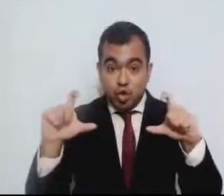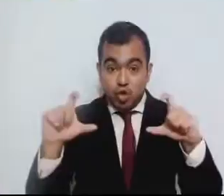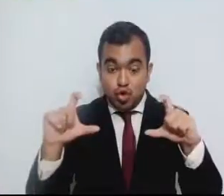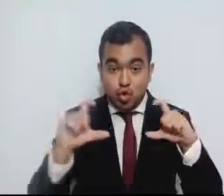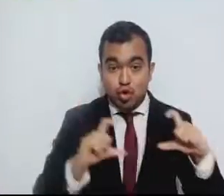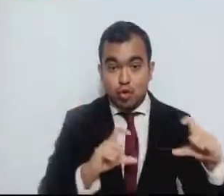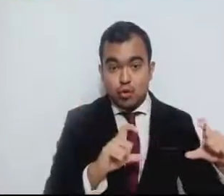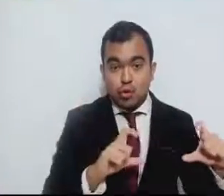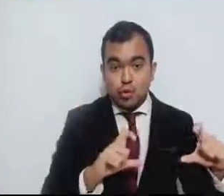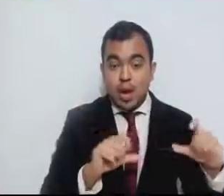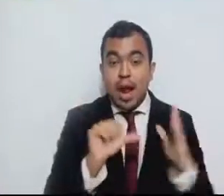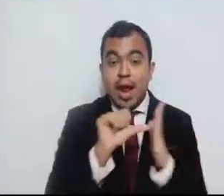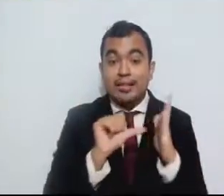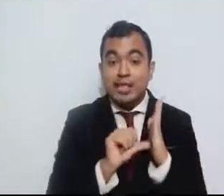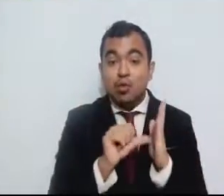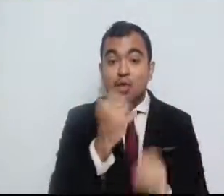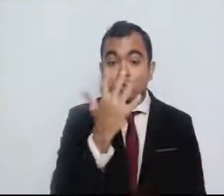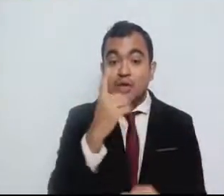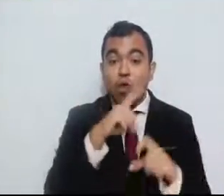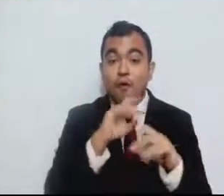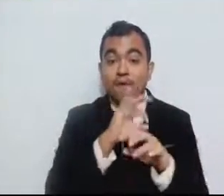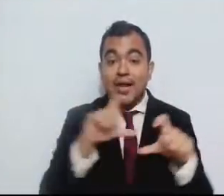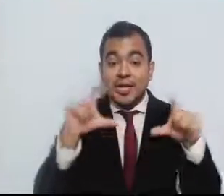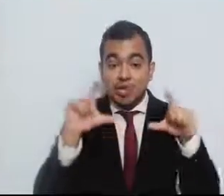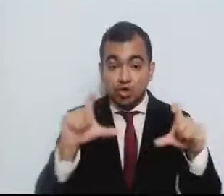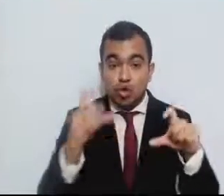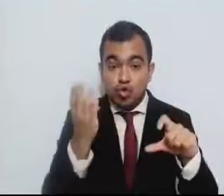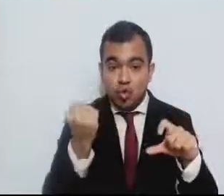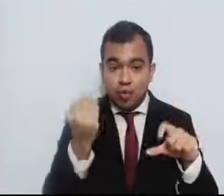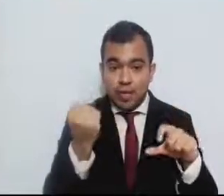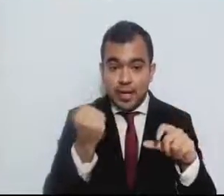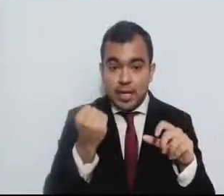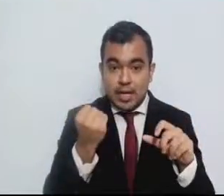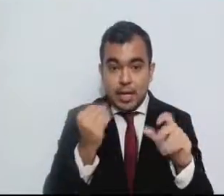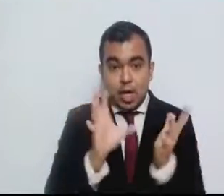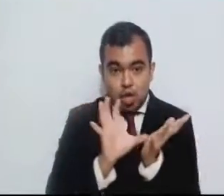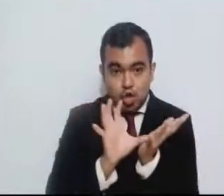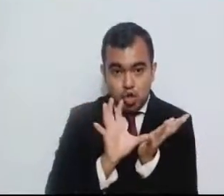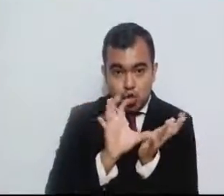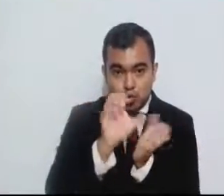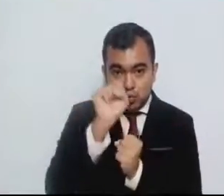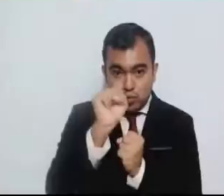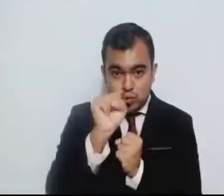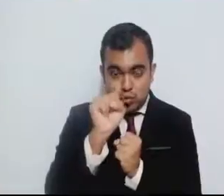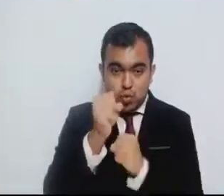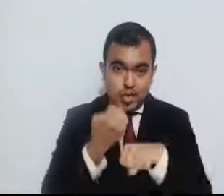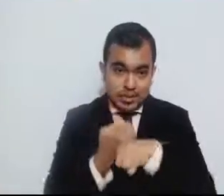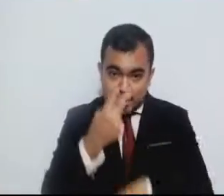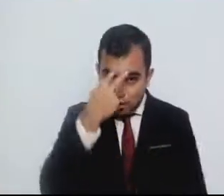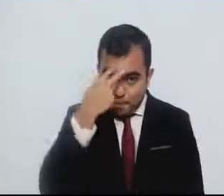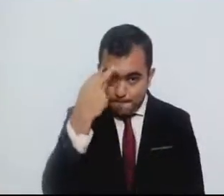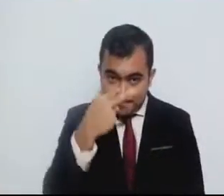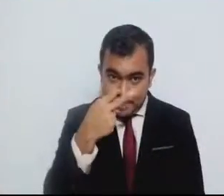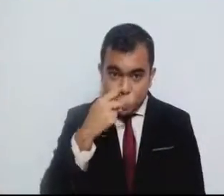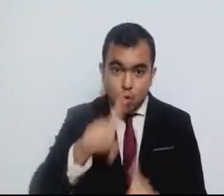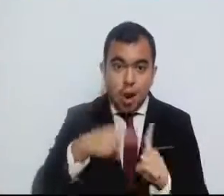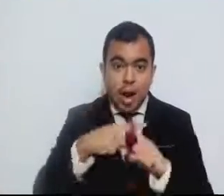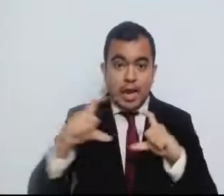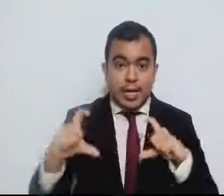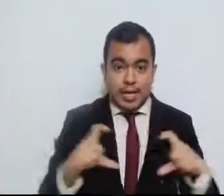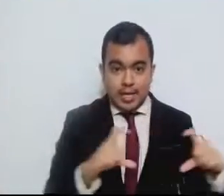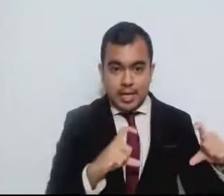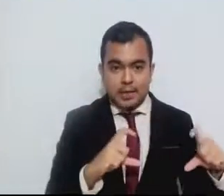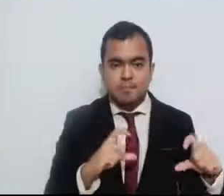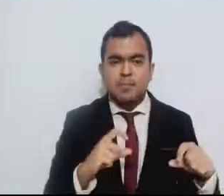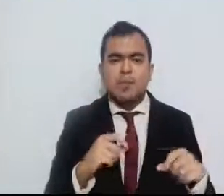del artículo 5 de la Constitución Política del Estado Libre y Soberano de México. Y algunos